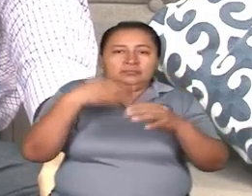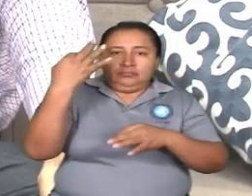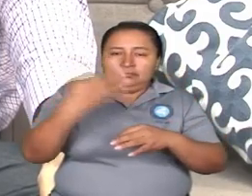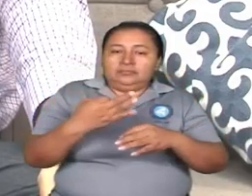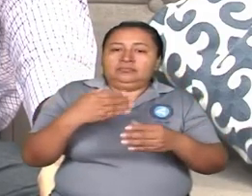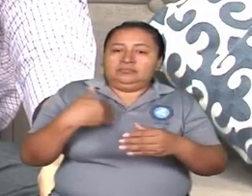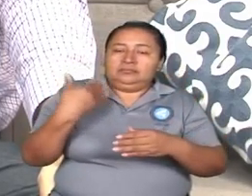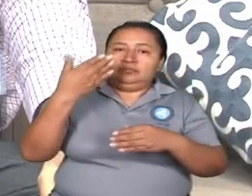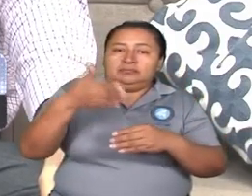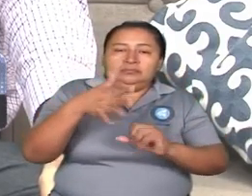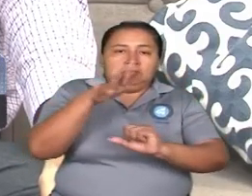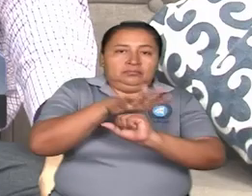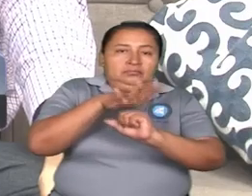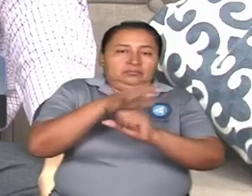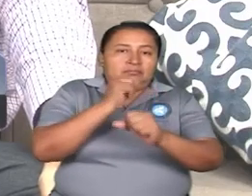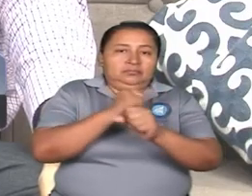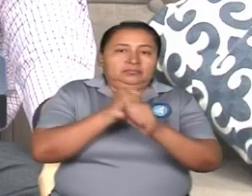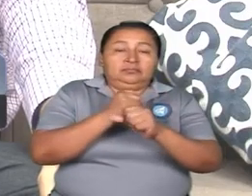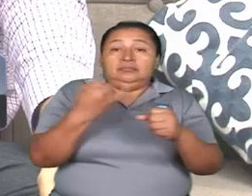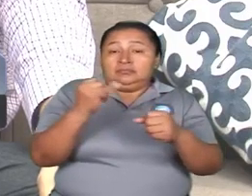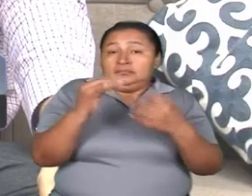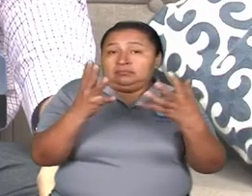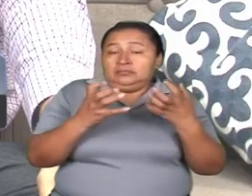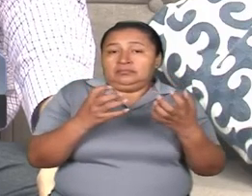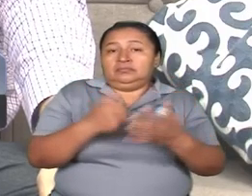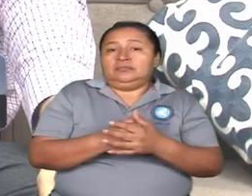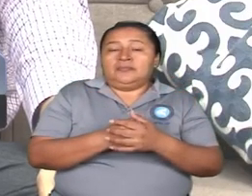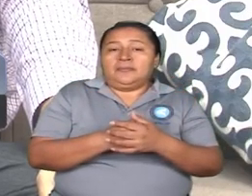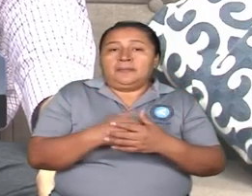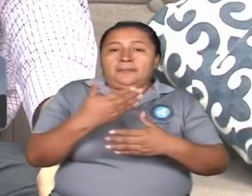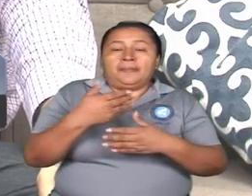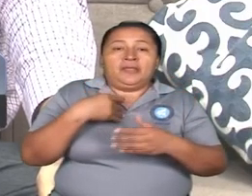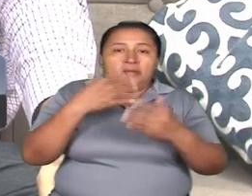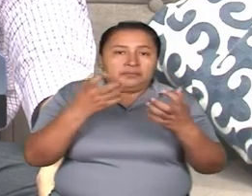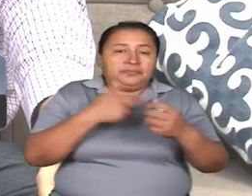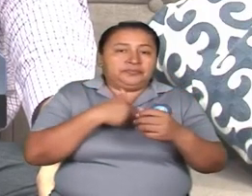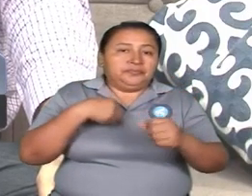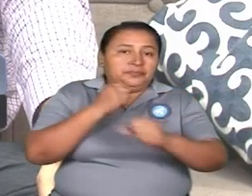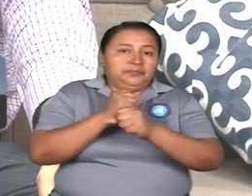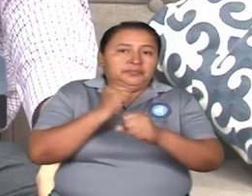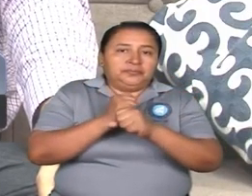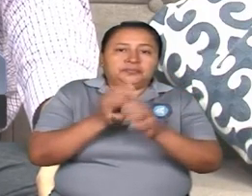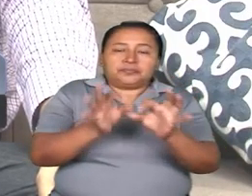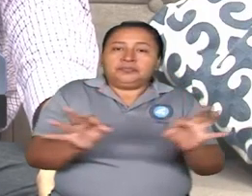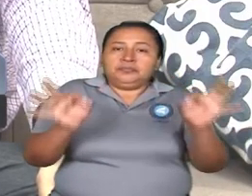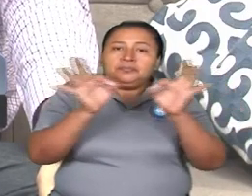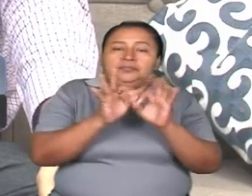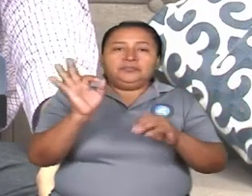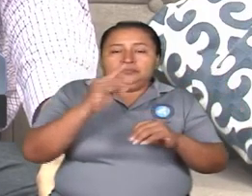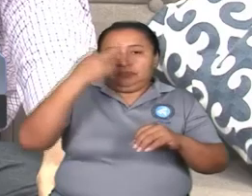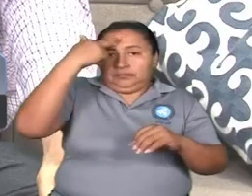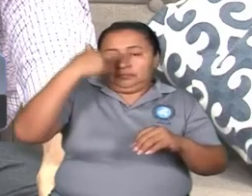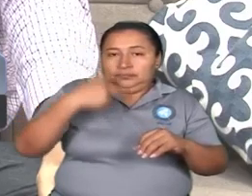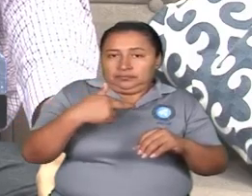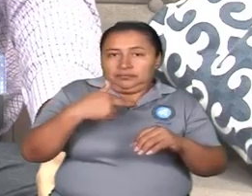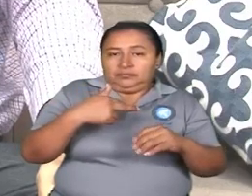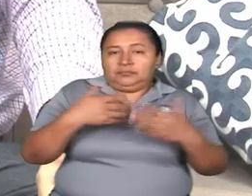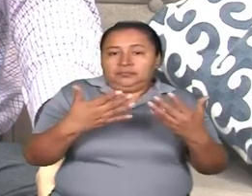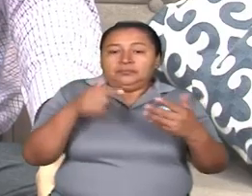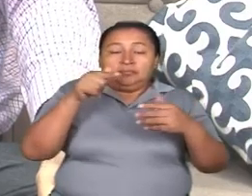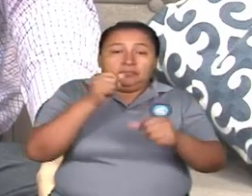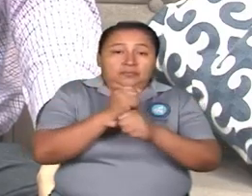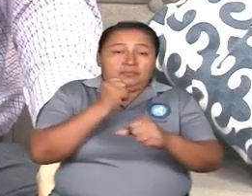adecuadamente, si quiere jugar un papel importante de forma responsable en